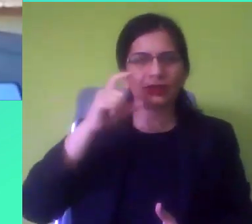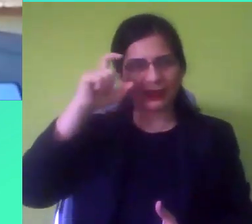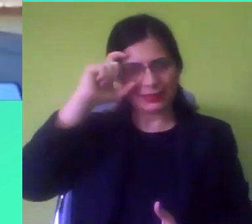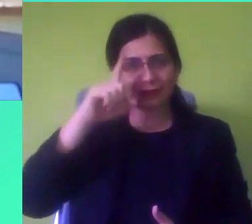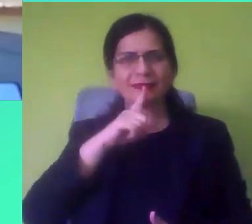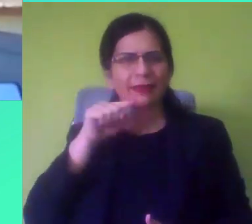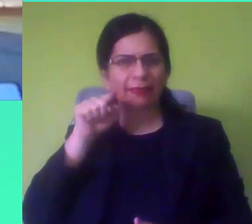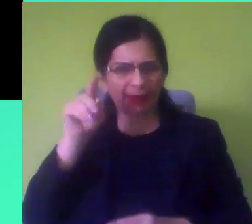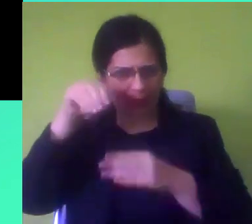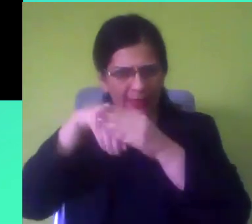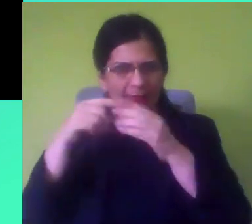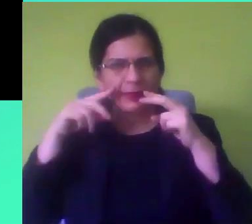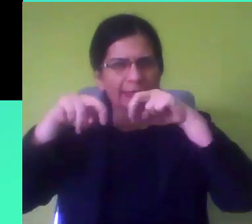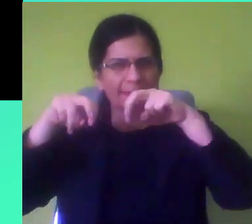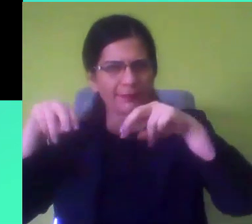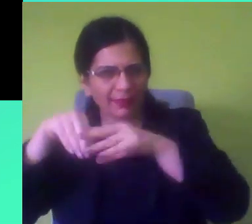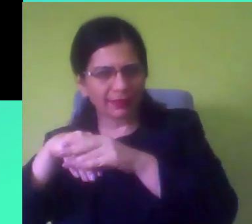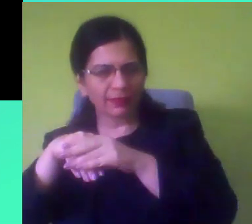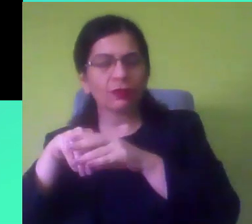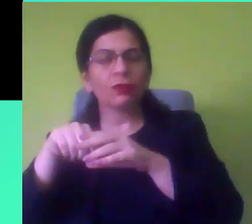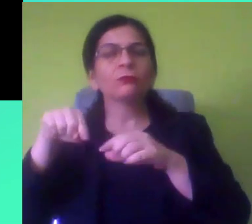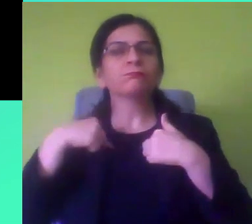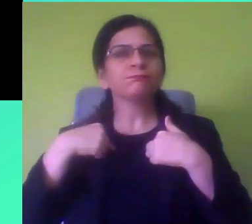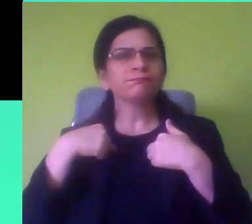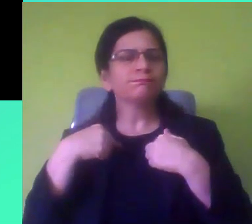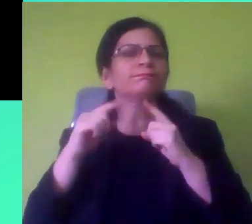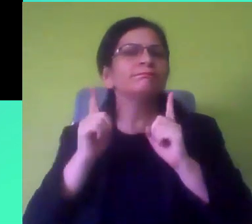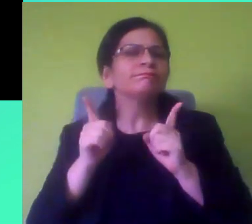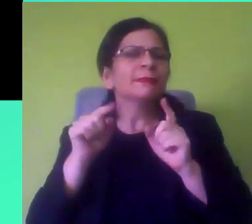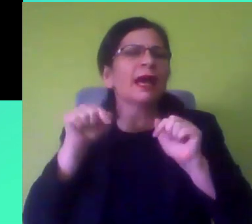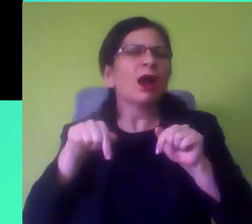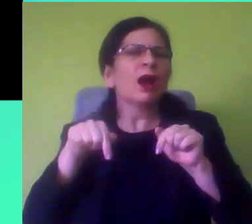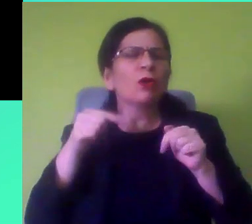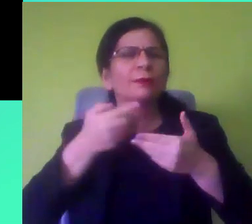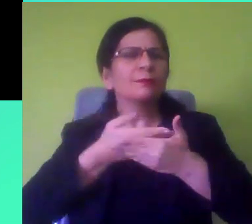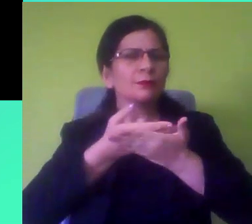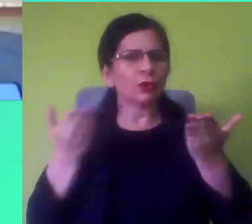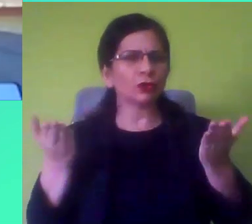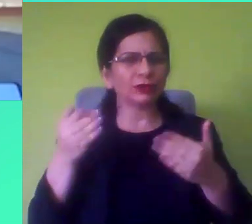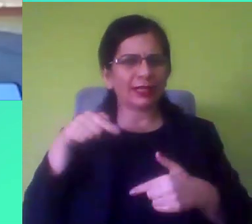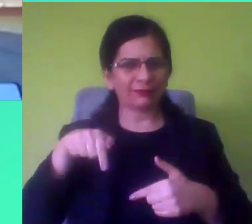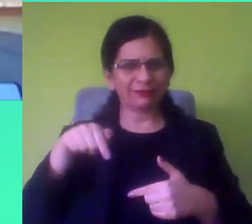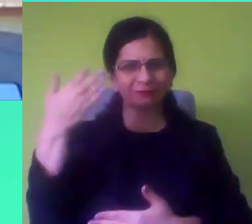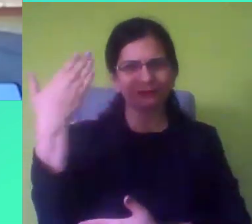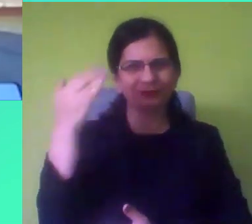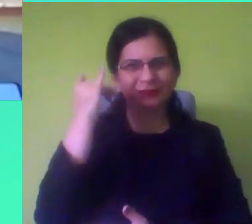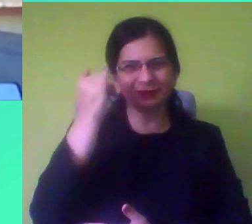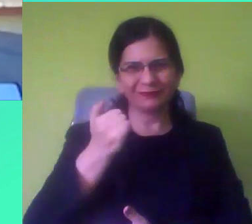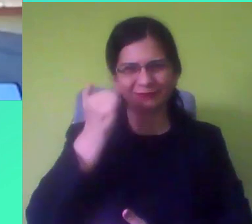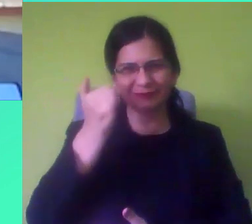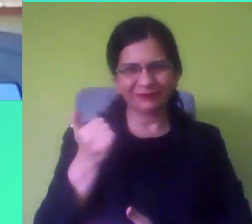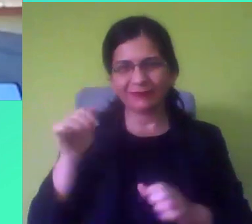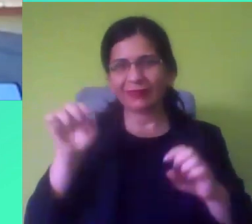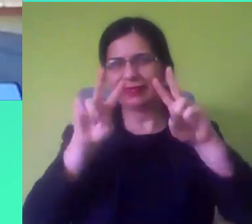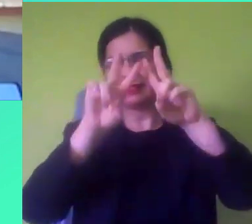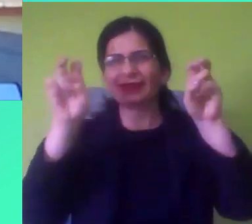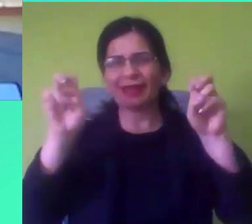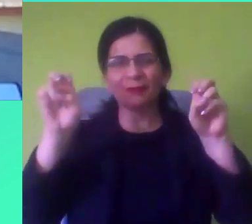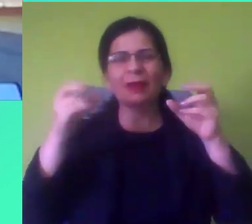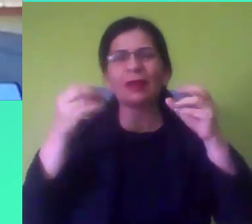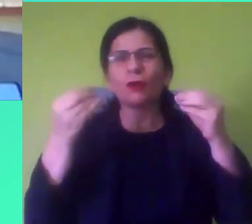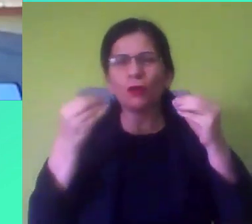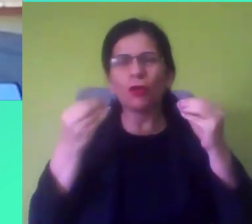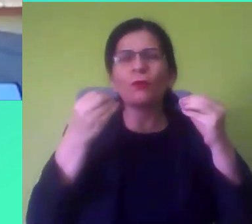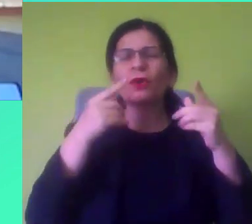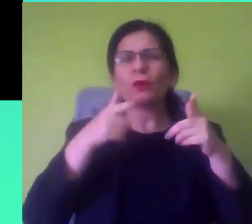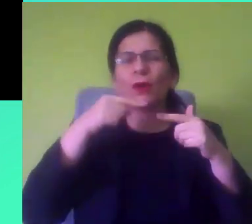Glaciología y Ciencias Ambientales. Y en esta capacitación, primero les voy a hacer una breve introducción a los glaciares y el